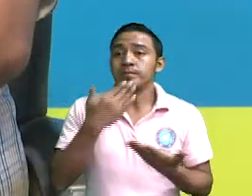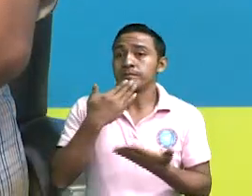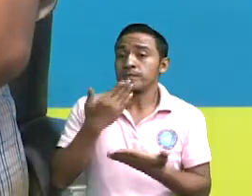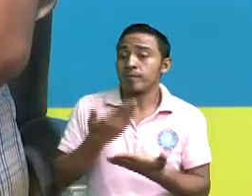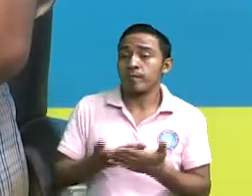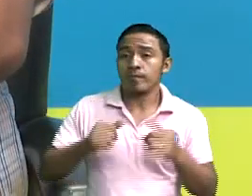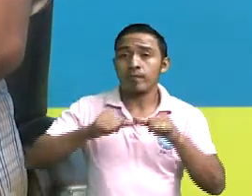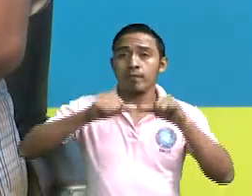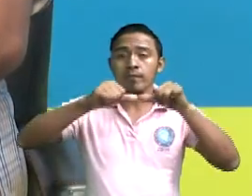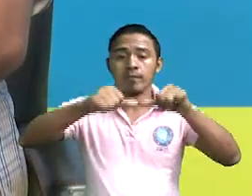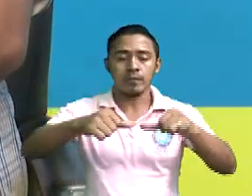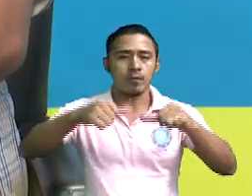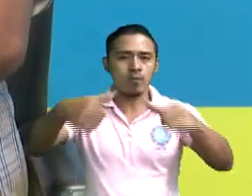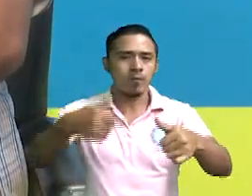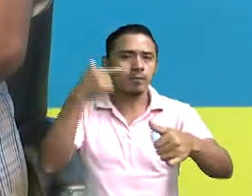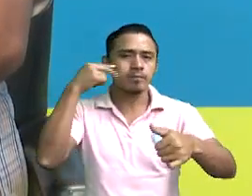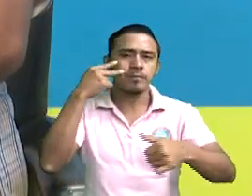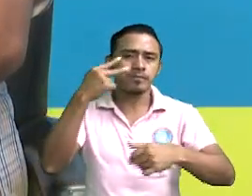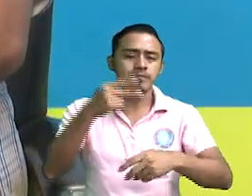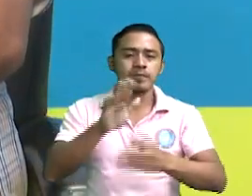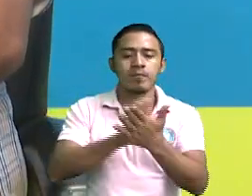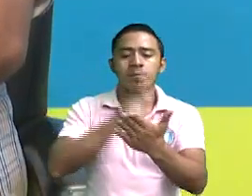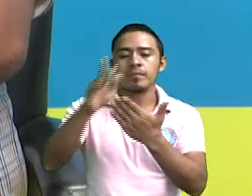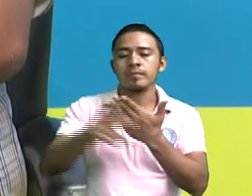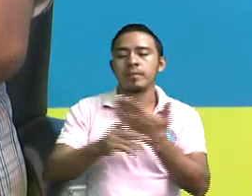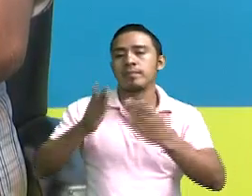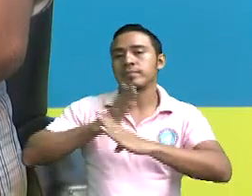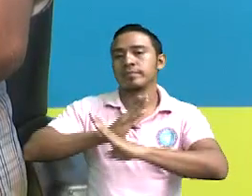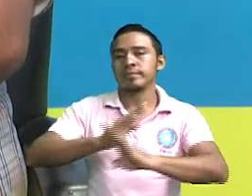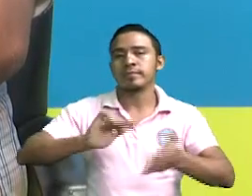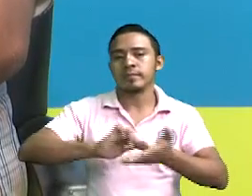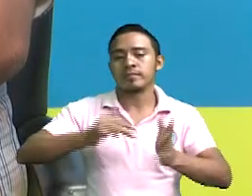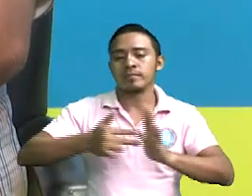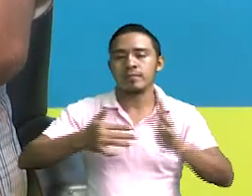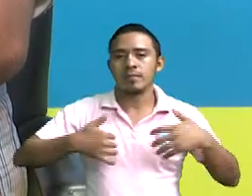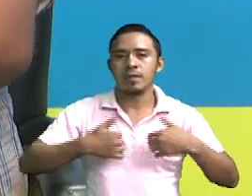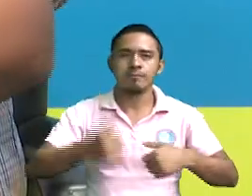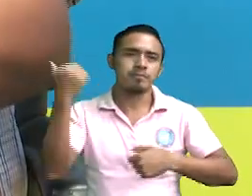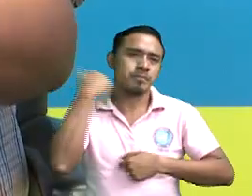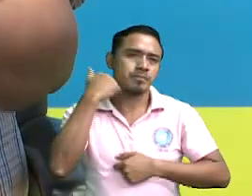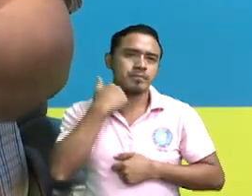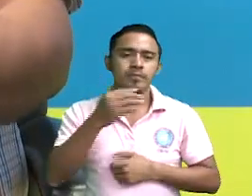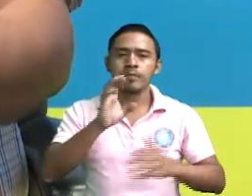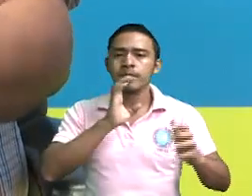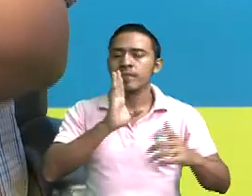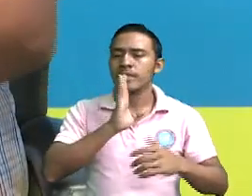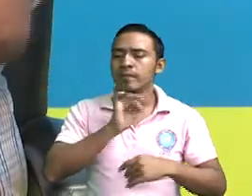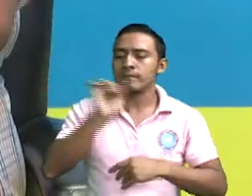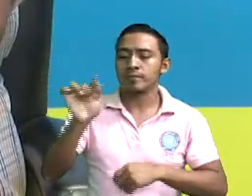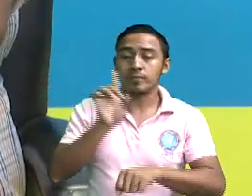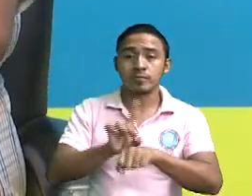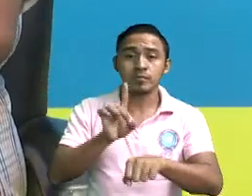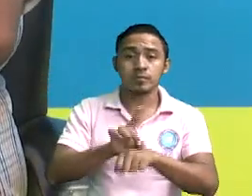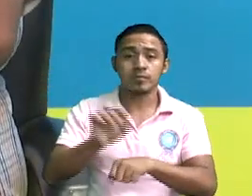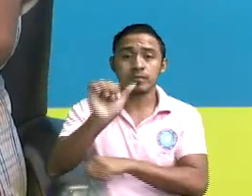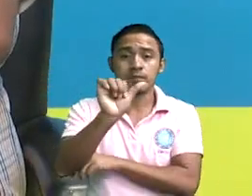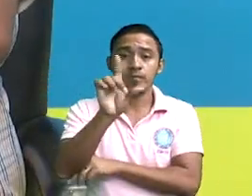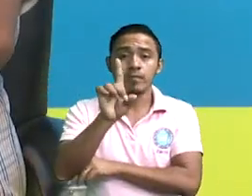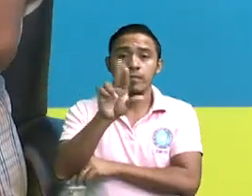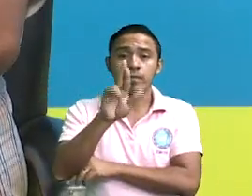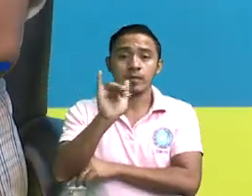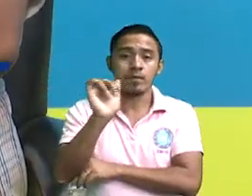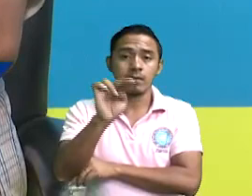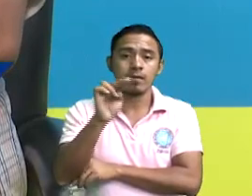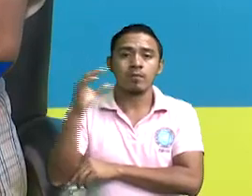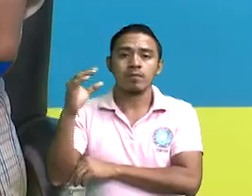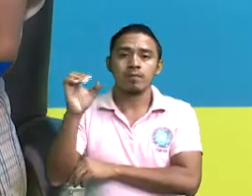Gracias por continuar en sintonía de su programa Prevenir es Salud, siempre conversando con el doctor Adrián Coulson del Hospital